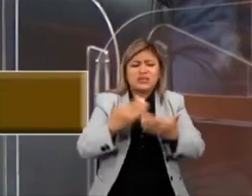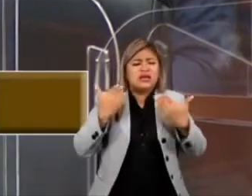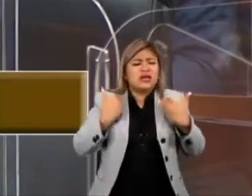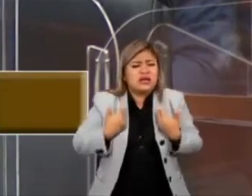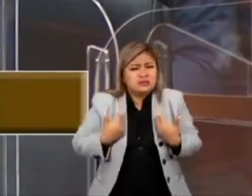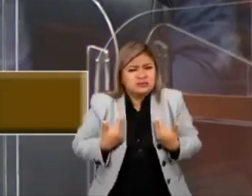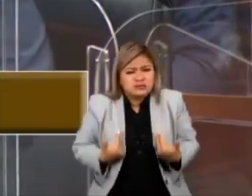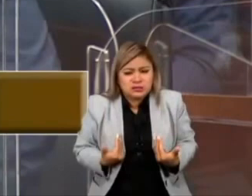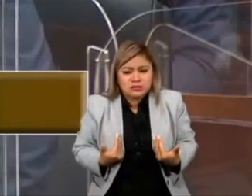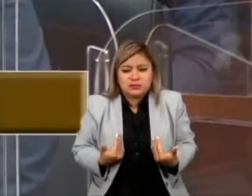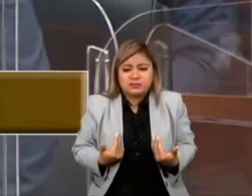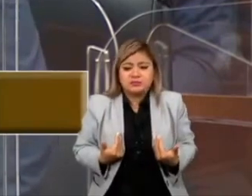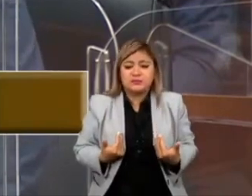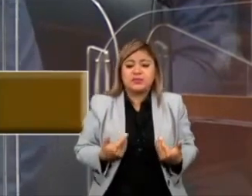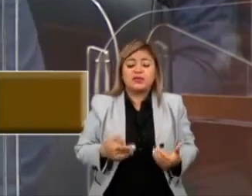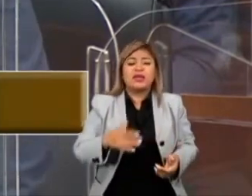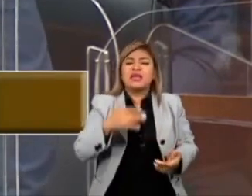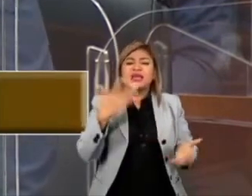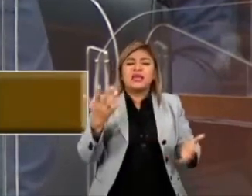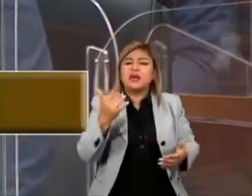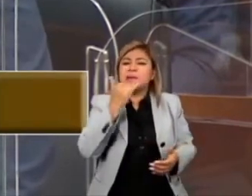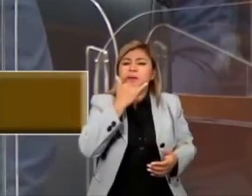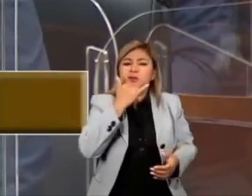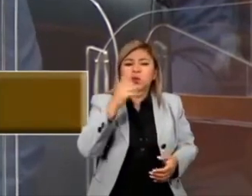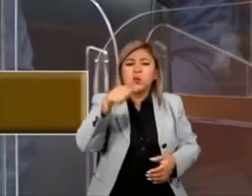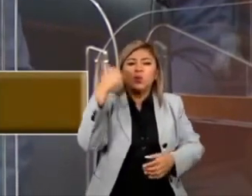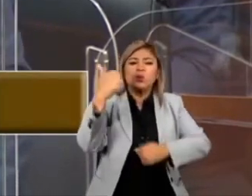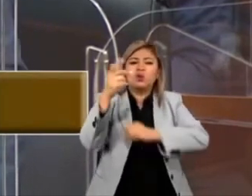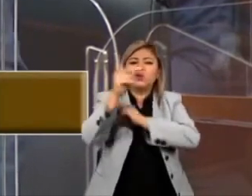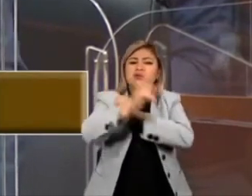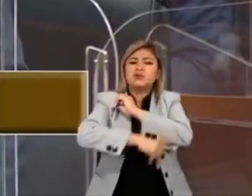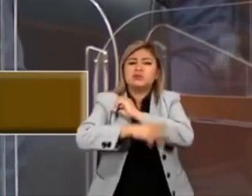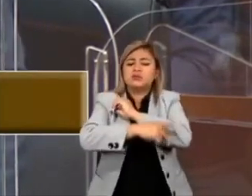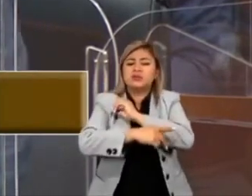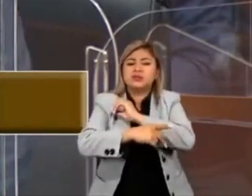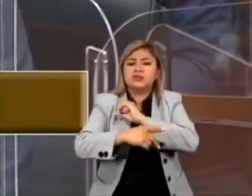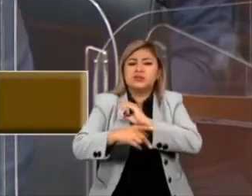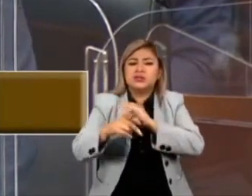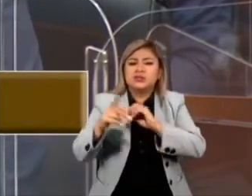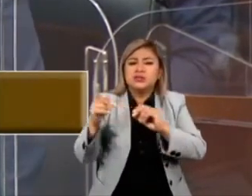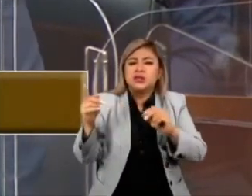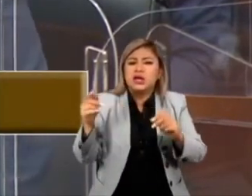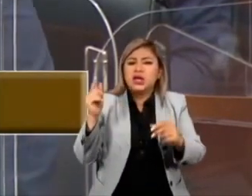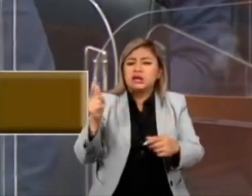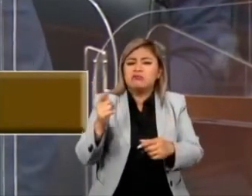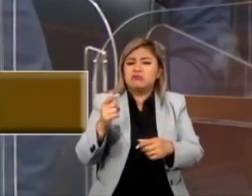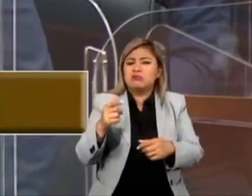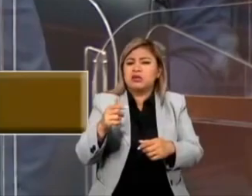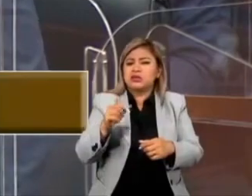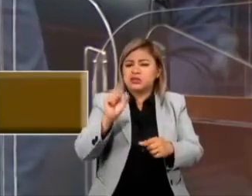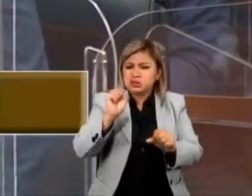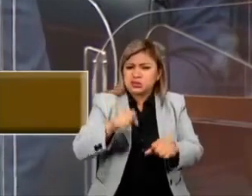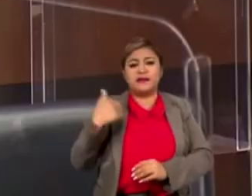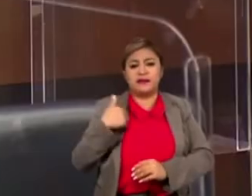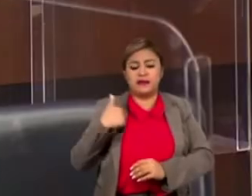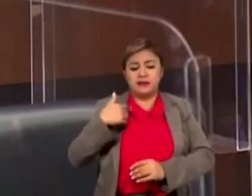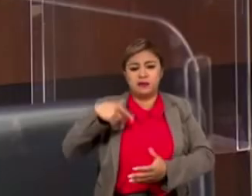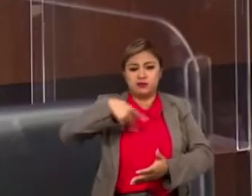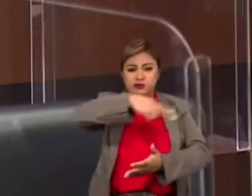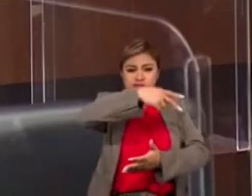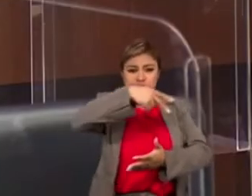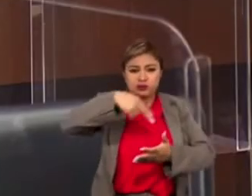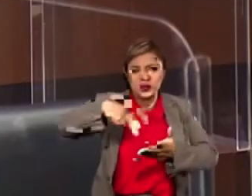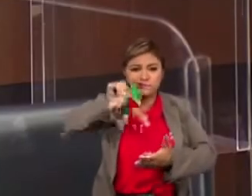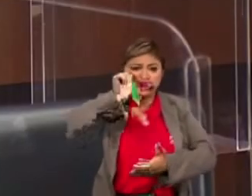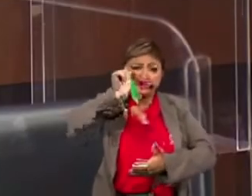una muestra de que sí se puede cambiar el sistema político total. Porque nosotros